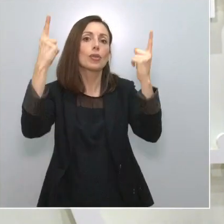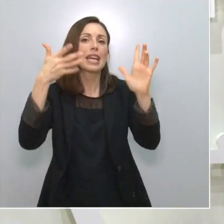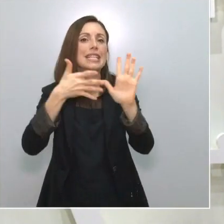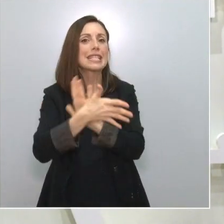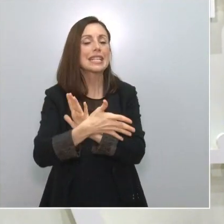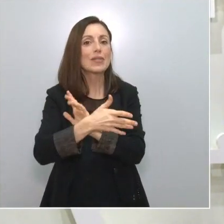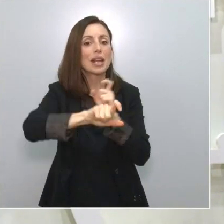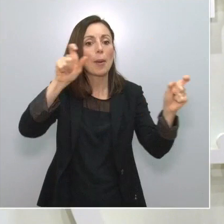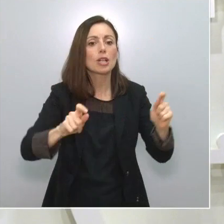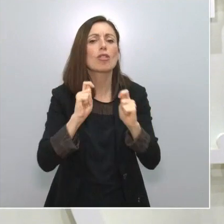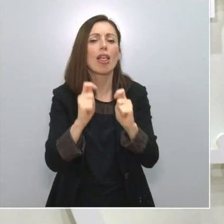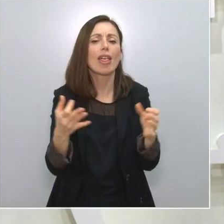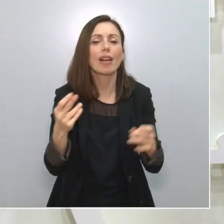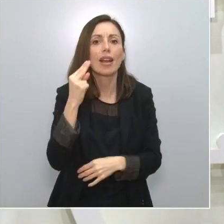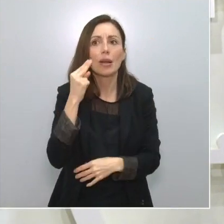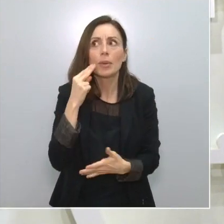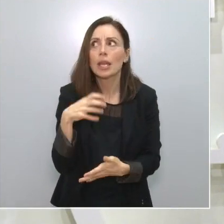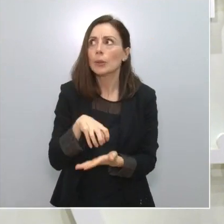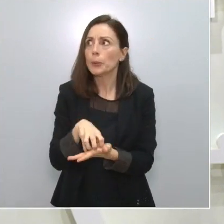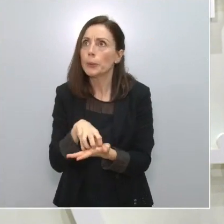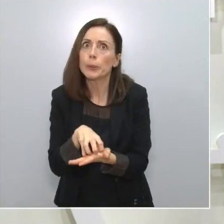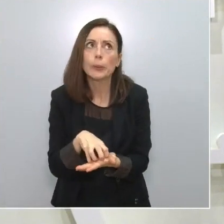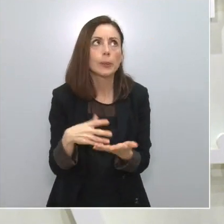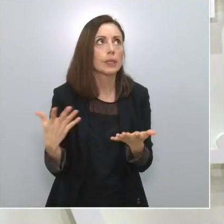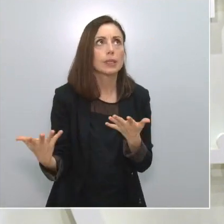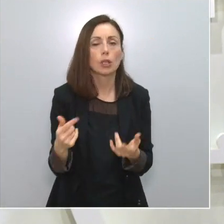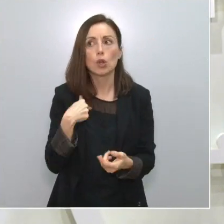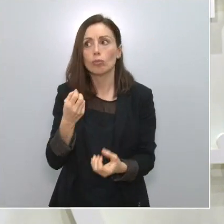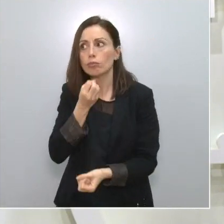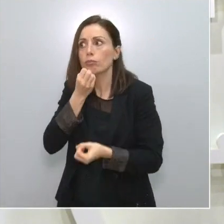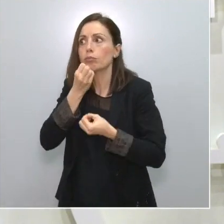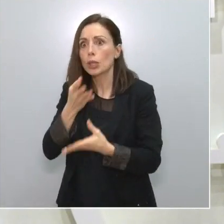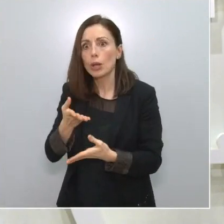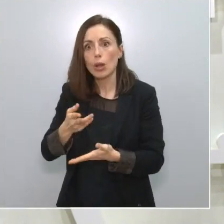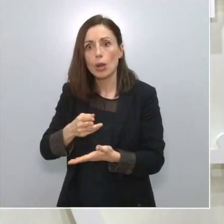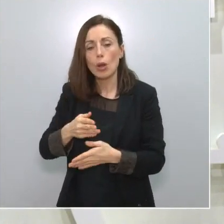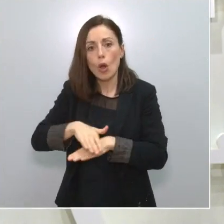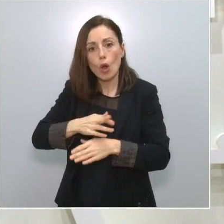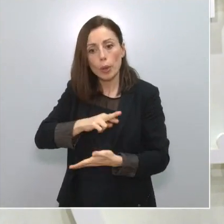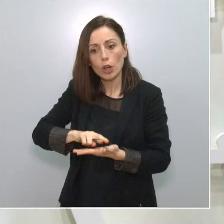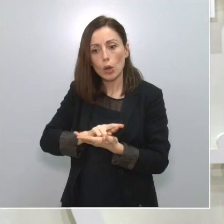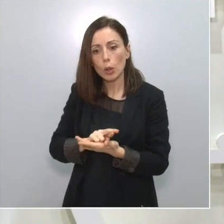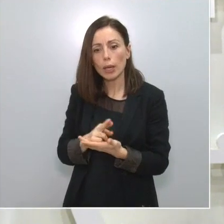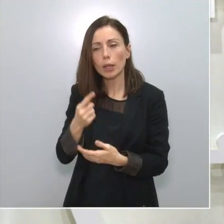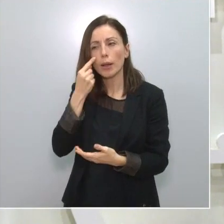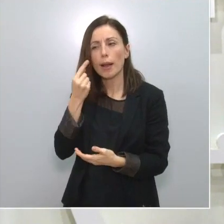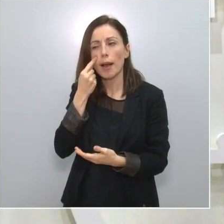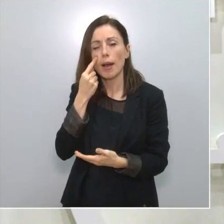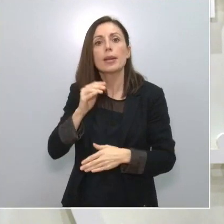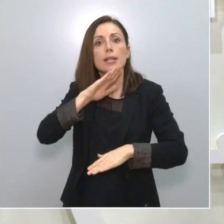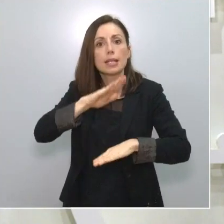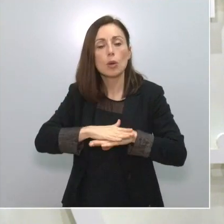más miedo y más incertidumbre que otra cosa, y también se lo he manifestado. Desde el Gobierno regional vamos a estar pendientes de que se cumpla,